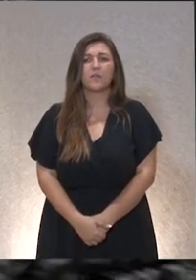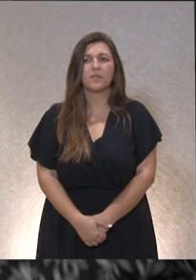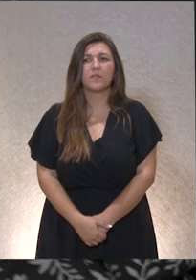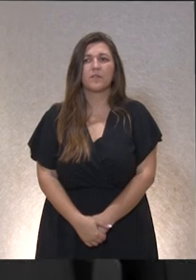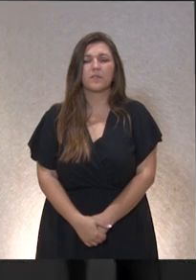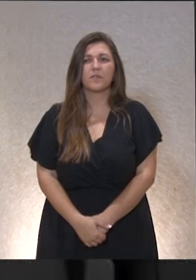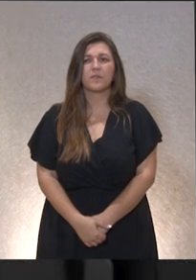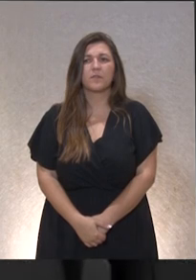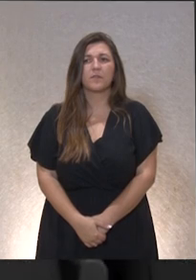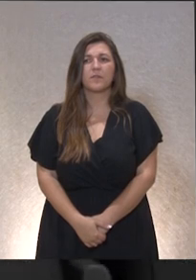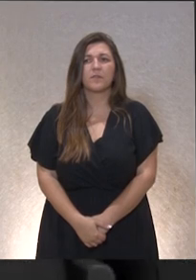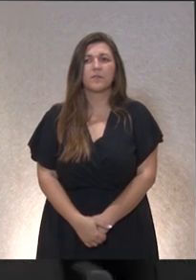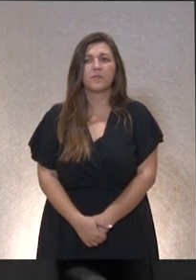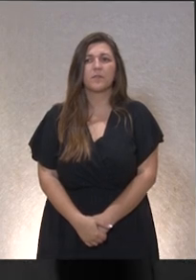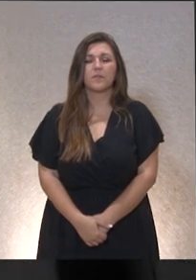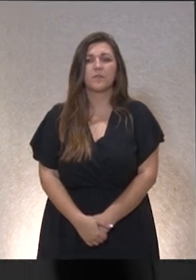nos dan